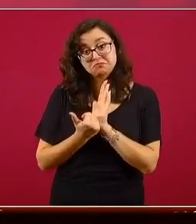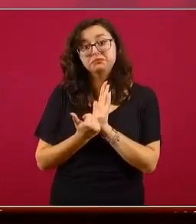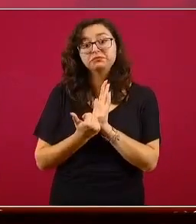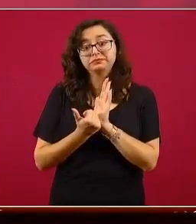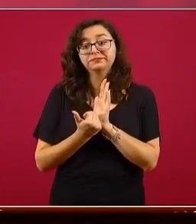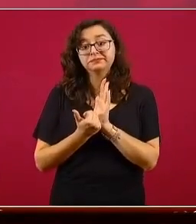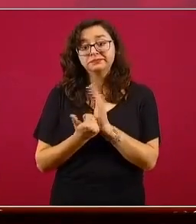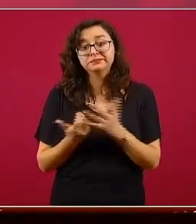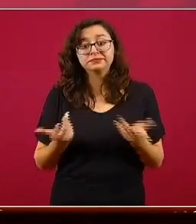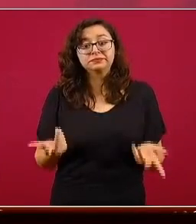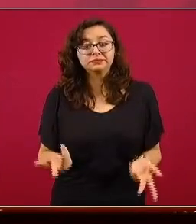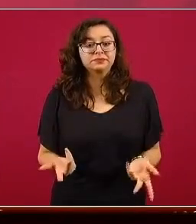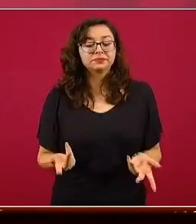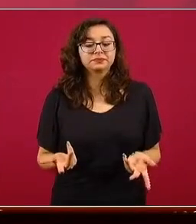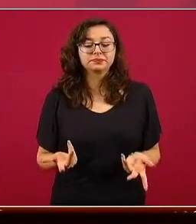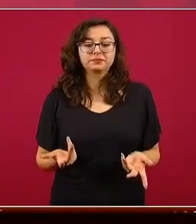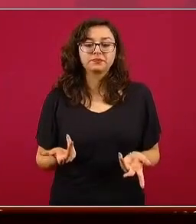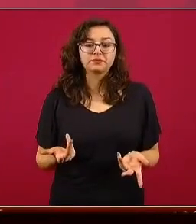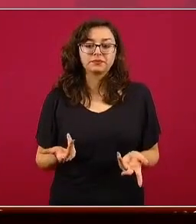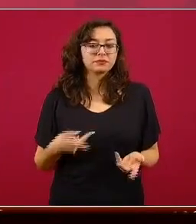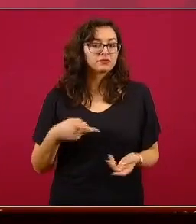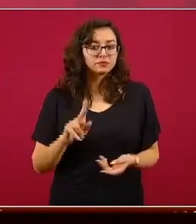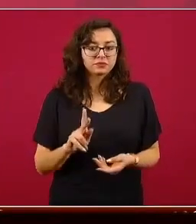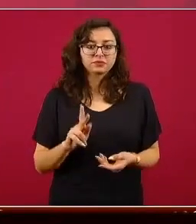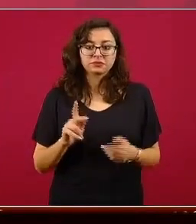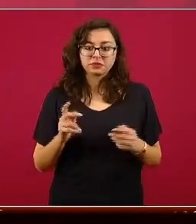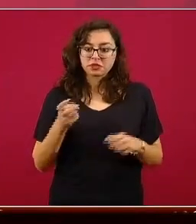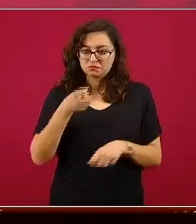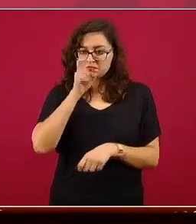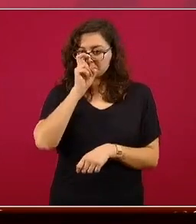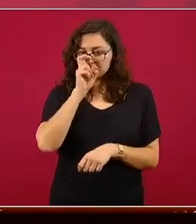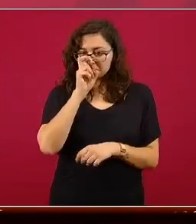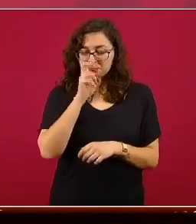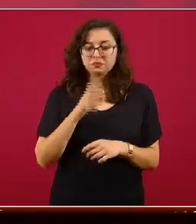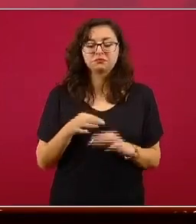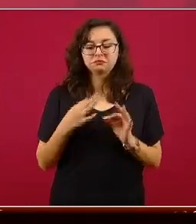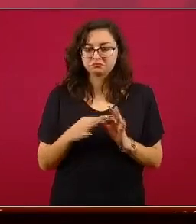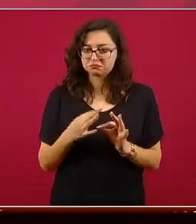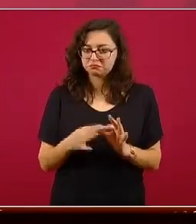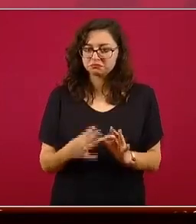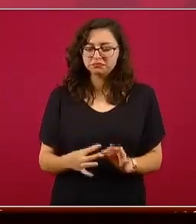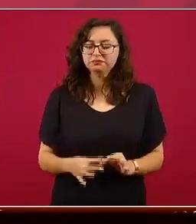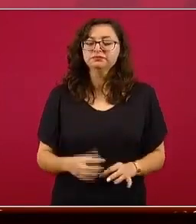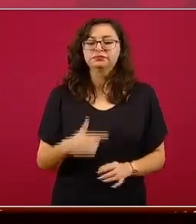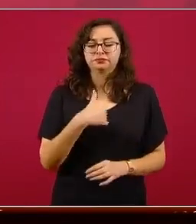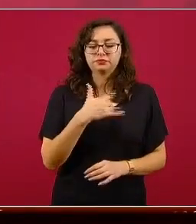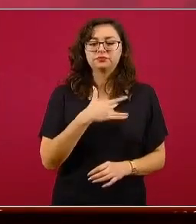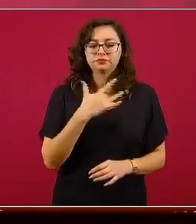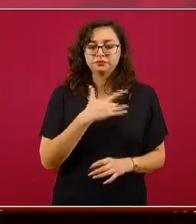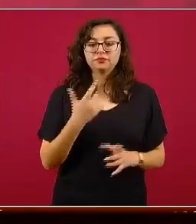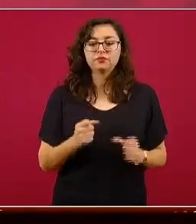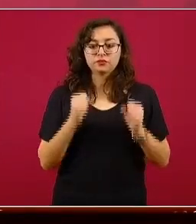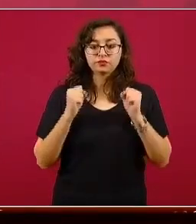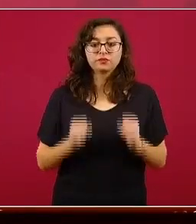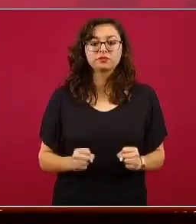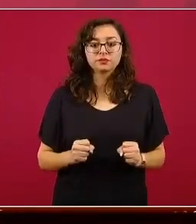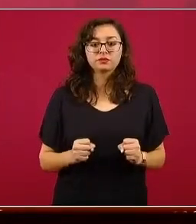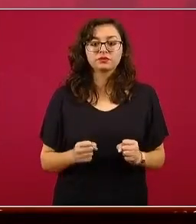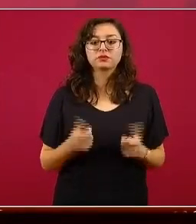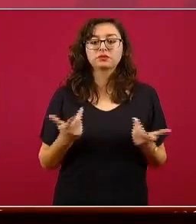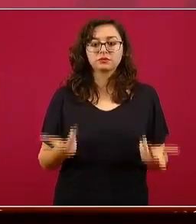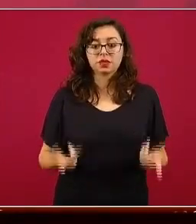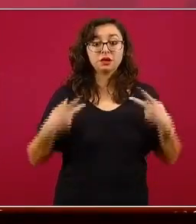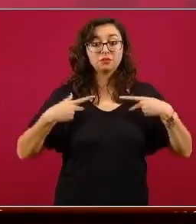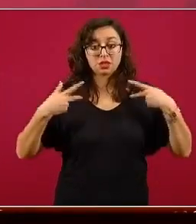comercial de estos establecimientos, han mantenido muy riguroso esto. Estoy seguro que el